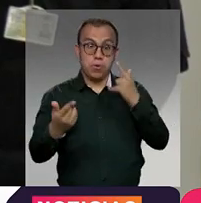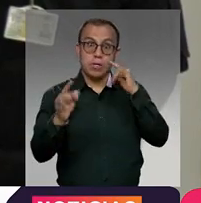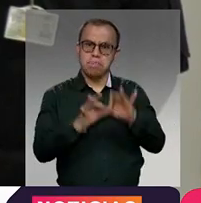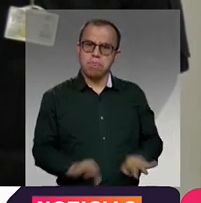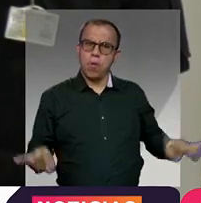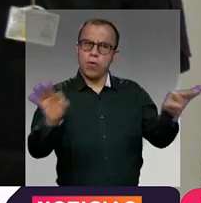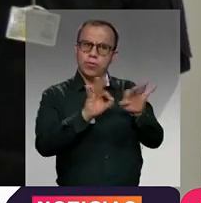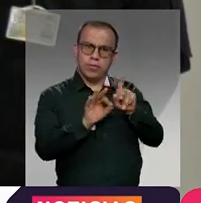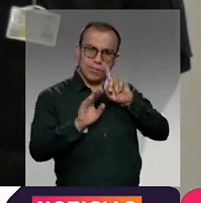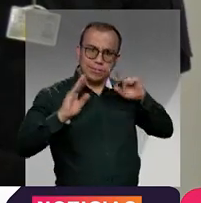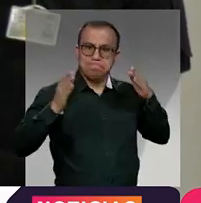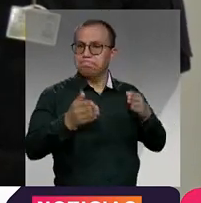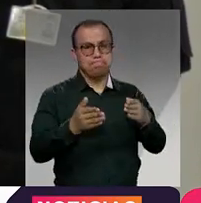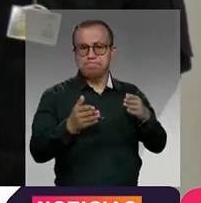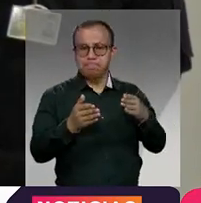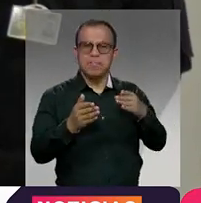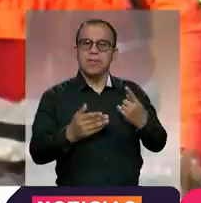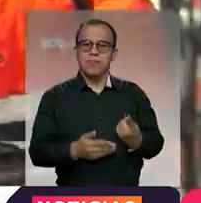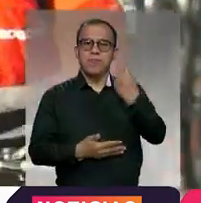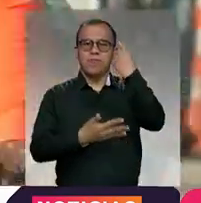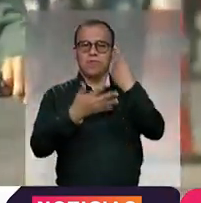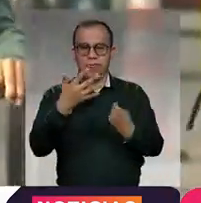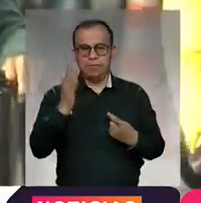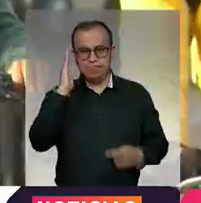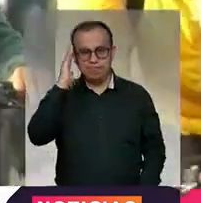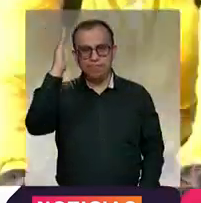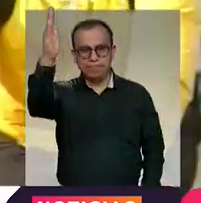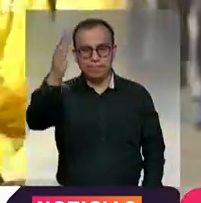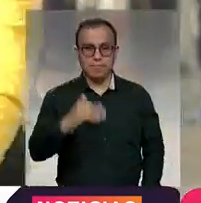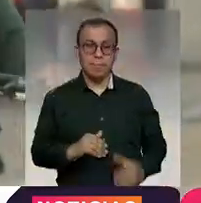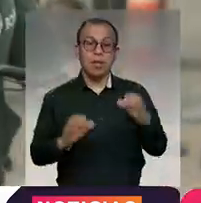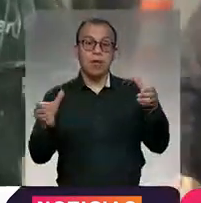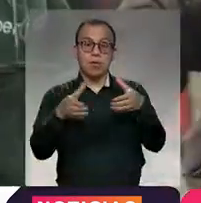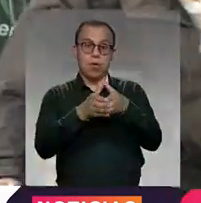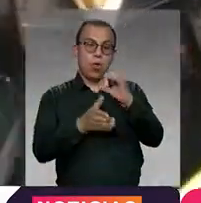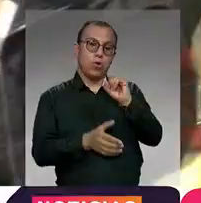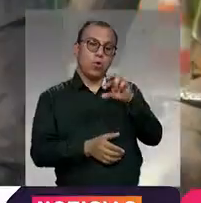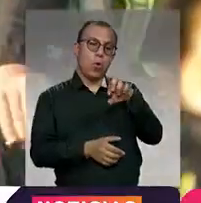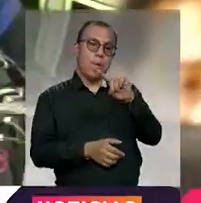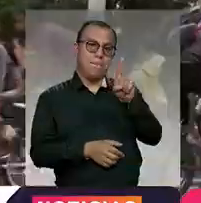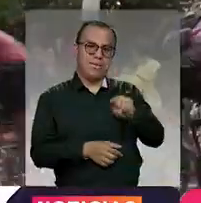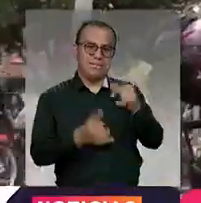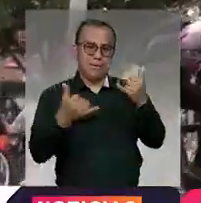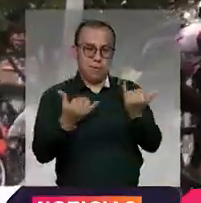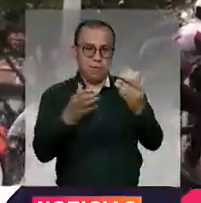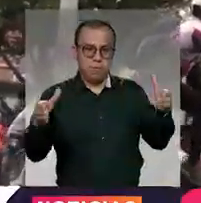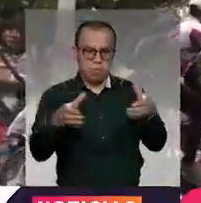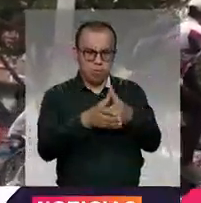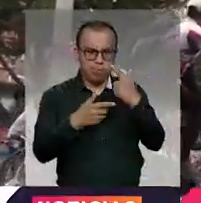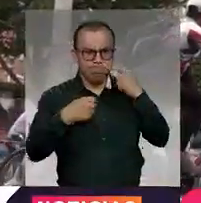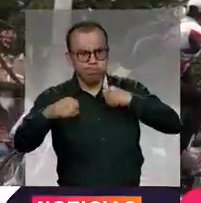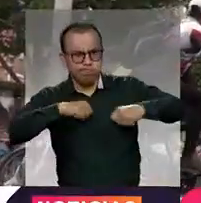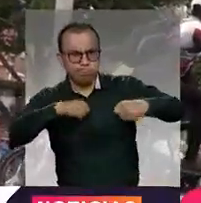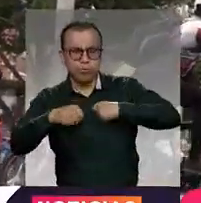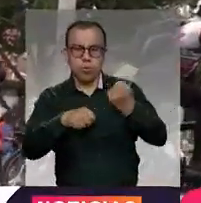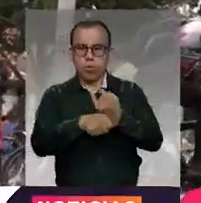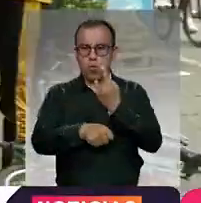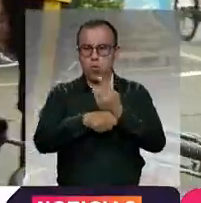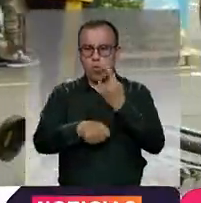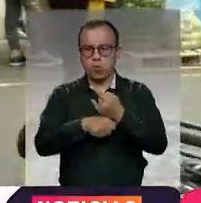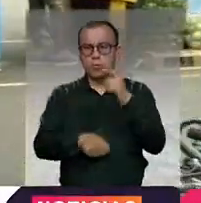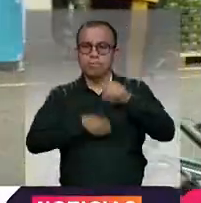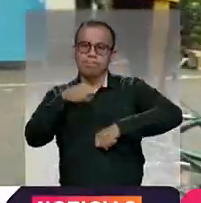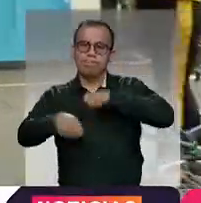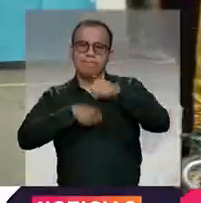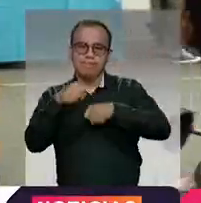importancia que debería tener en un horizonte de largo plazo. El COMPES distrital aprobado permitirá incentivar el uso de la bicicleta a través